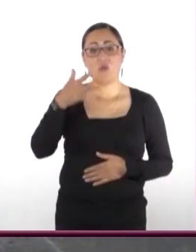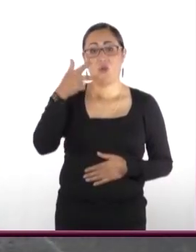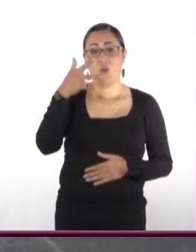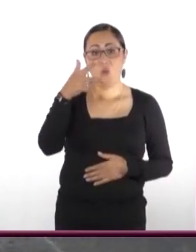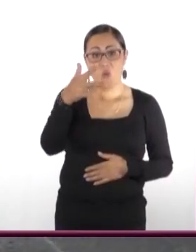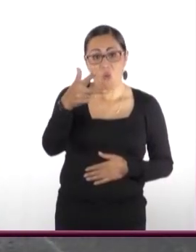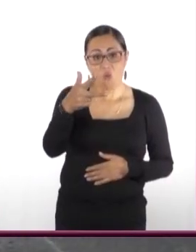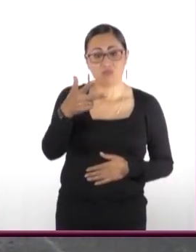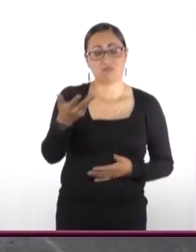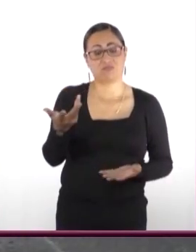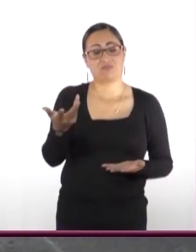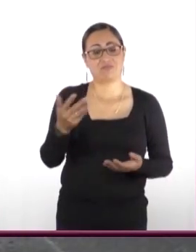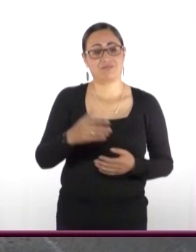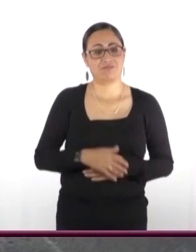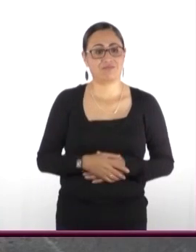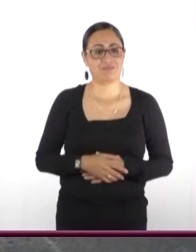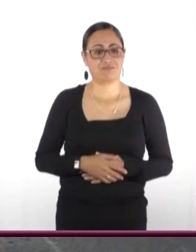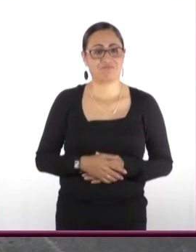8.